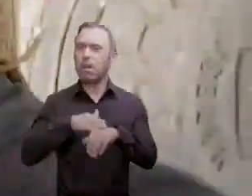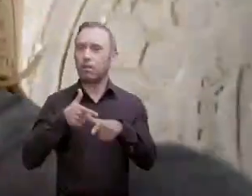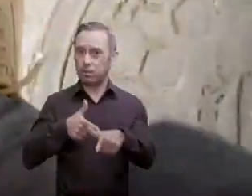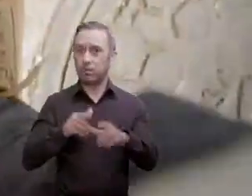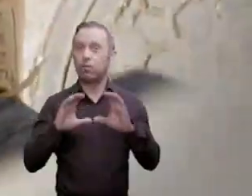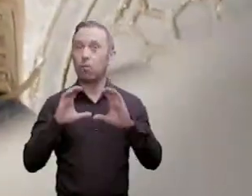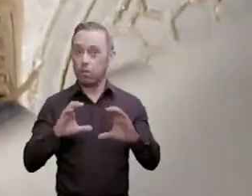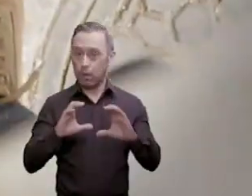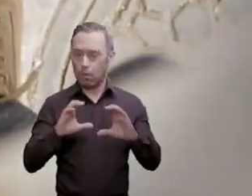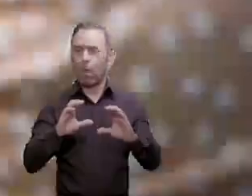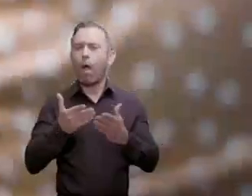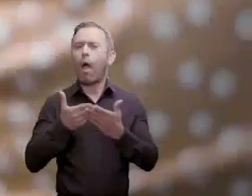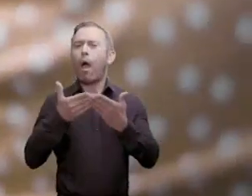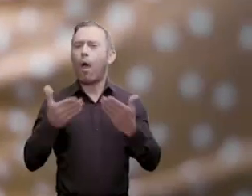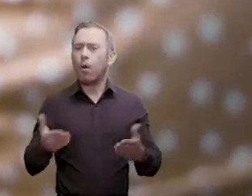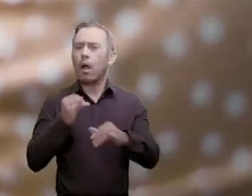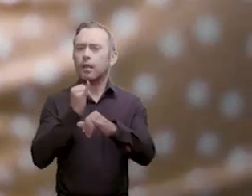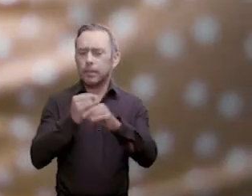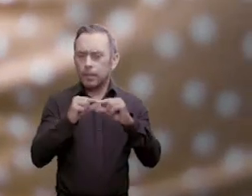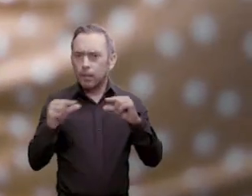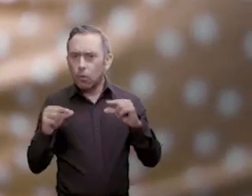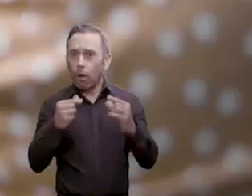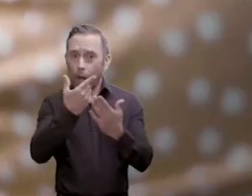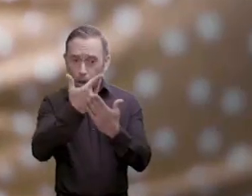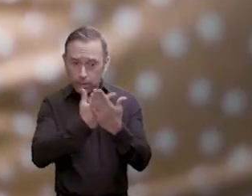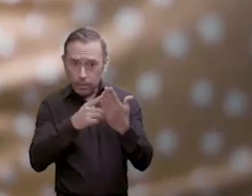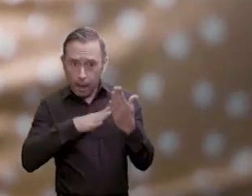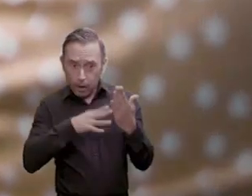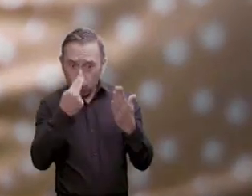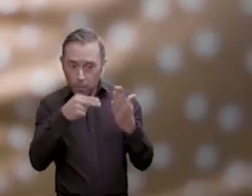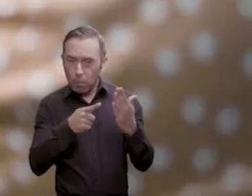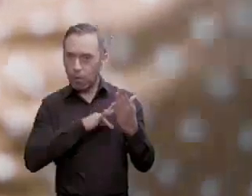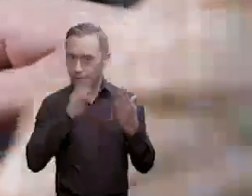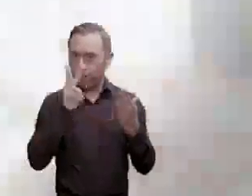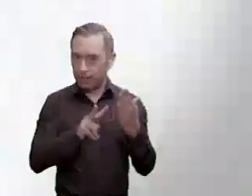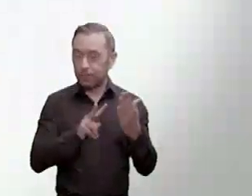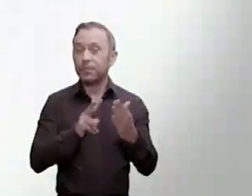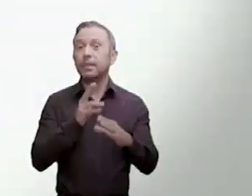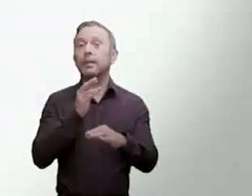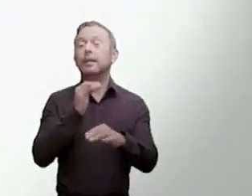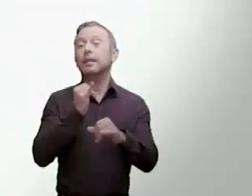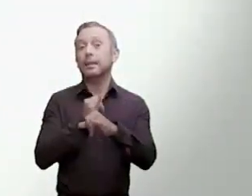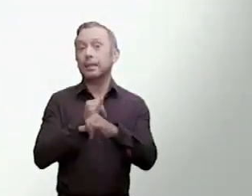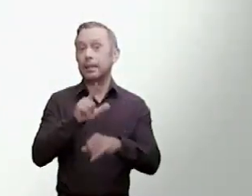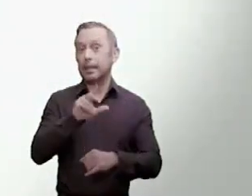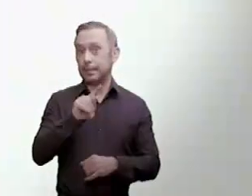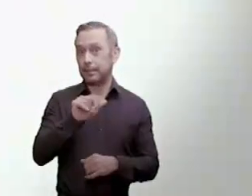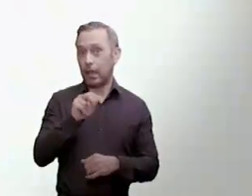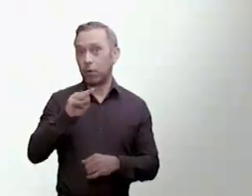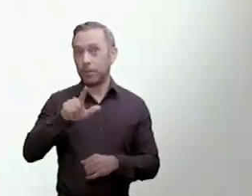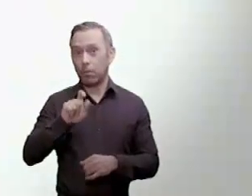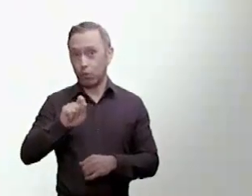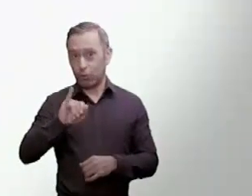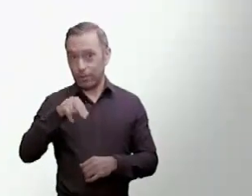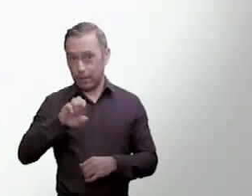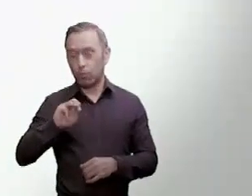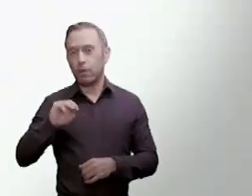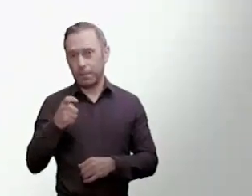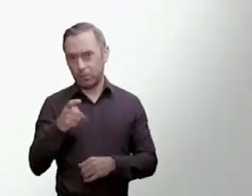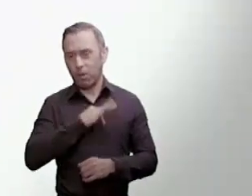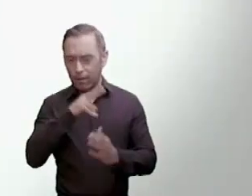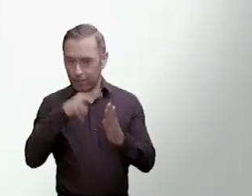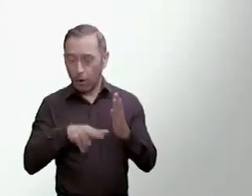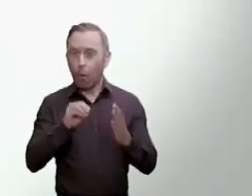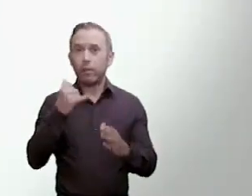Queremos que sigas cuidándote. Ya puedes revisar en línea la lista nominal de electores. Hazlo en listanominal.ine.mx o en